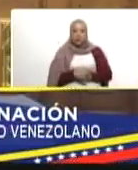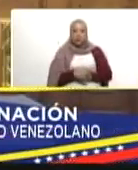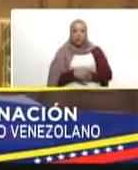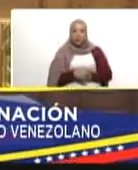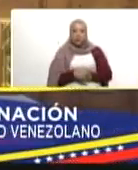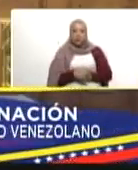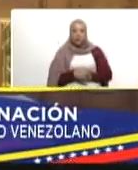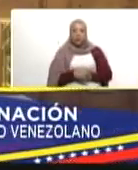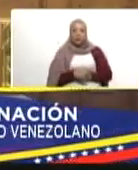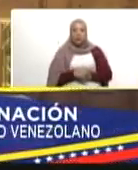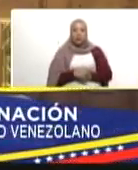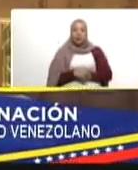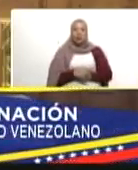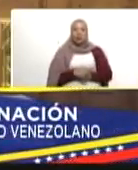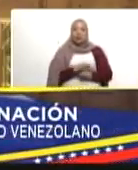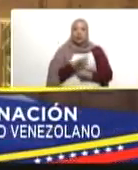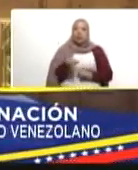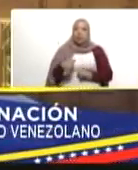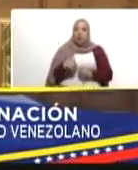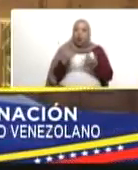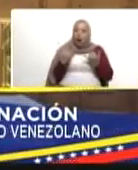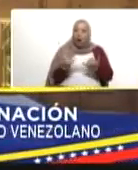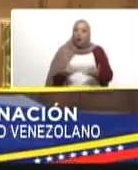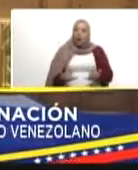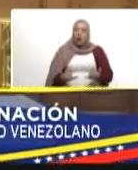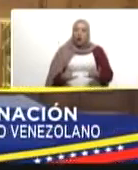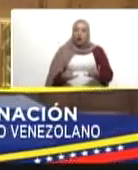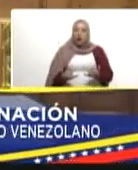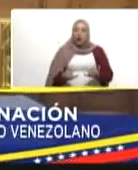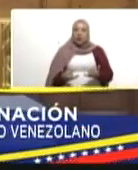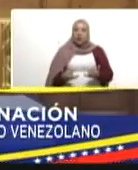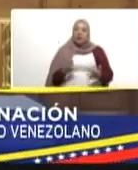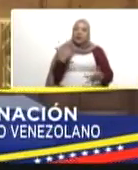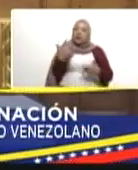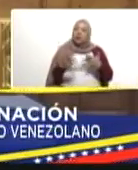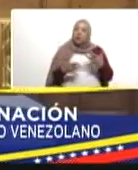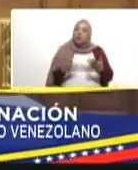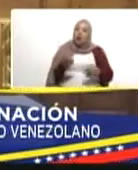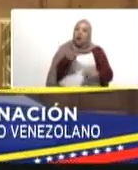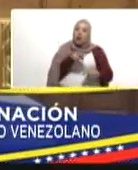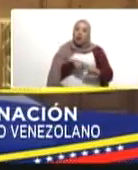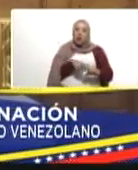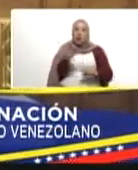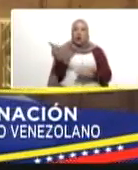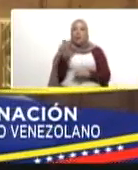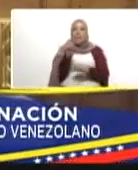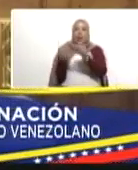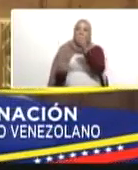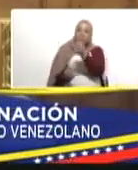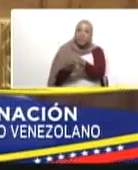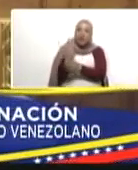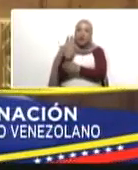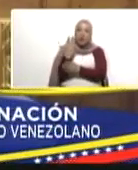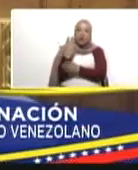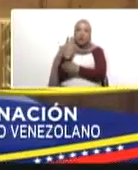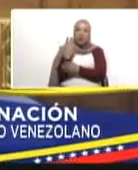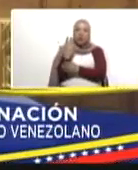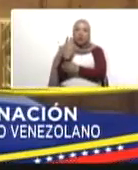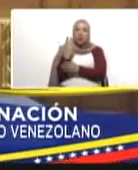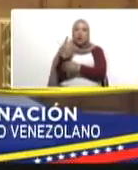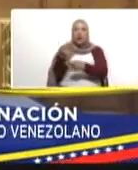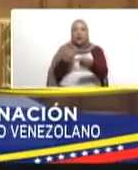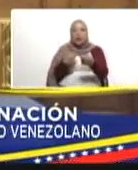sabe nosotros en ese momento nos estábamos sentando en el mes de mayo a las primeras